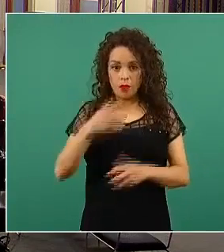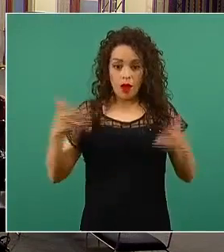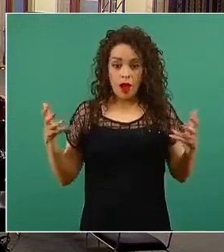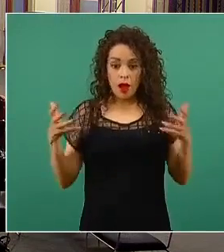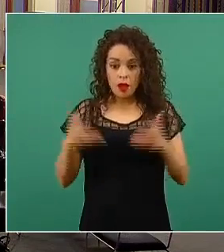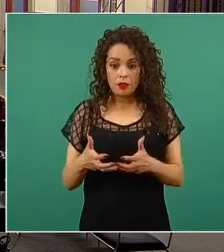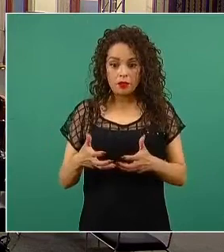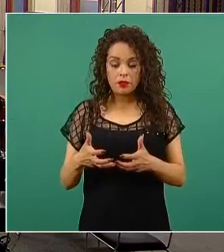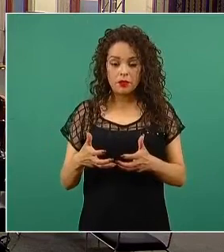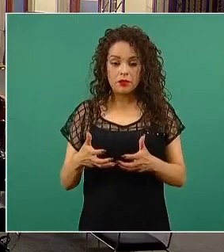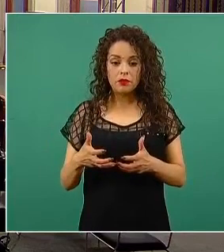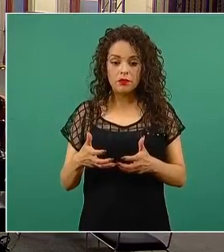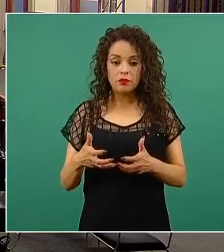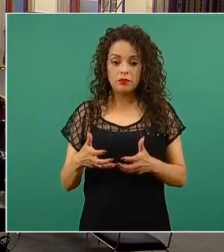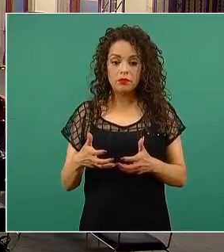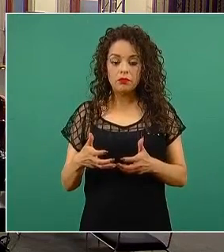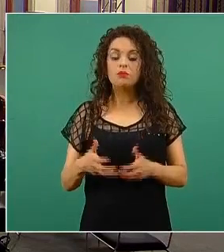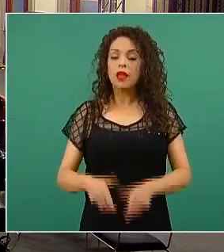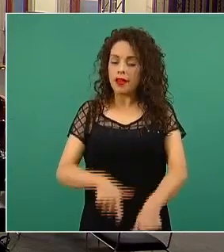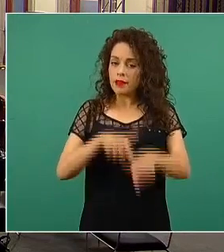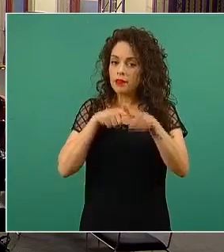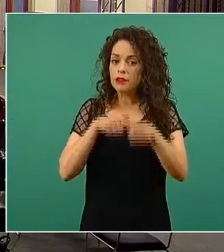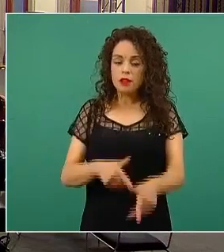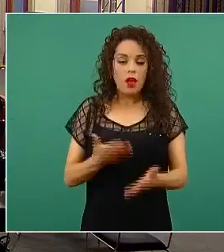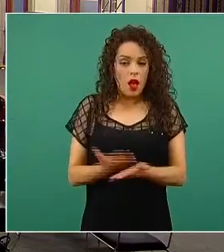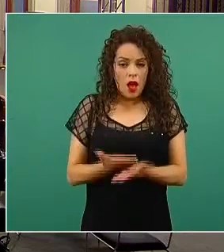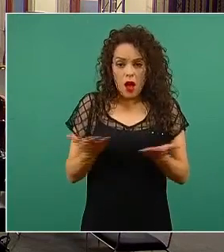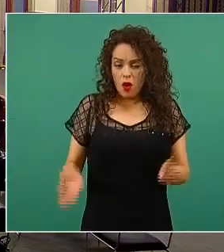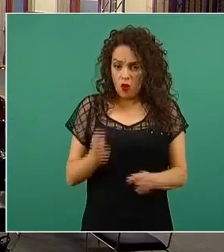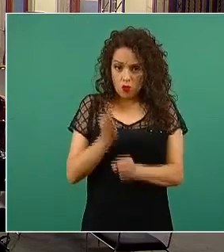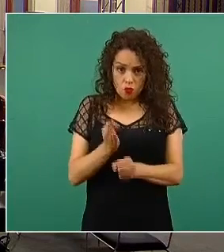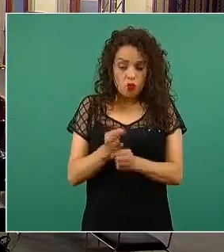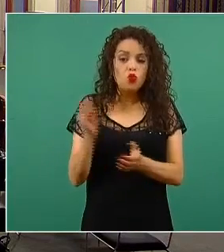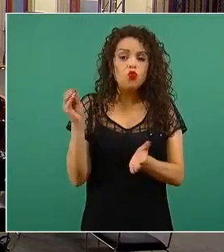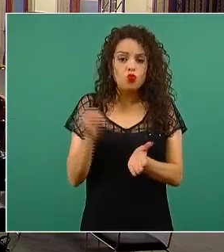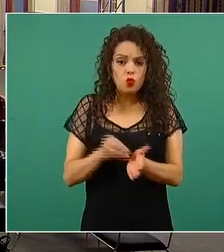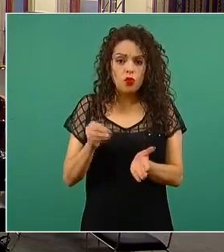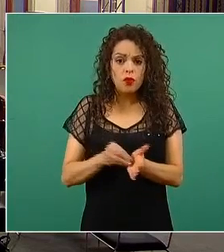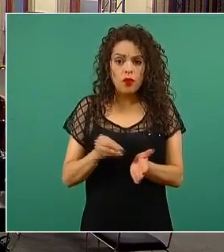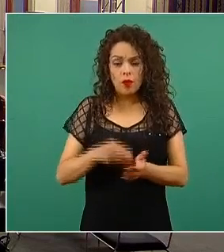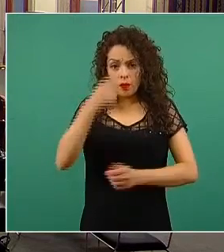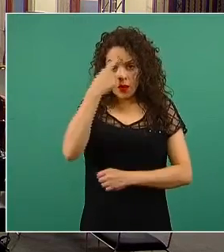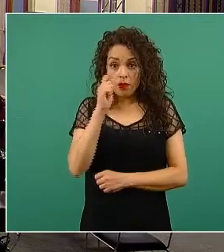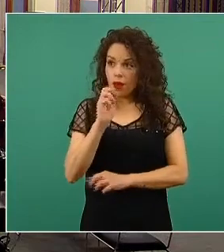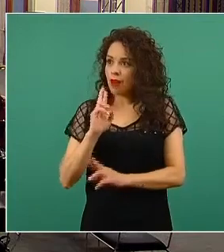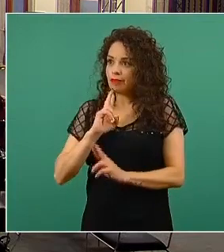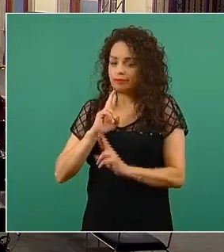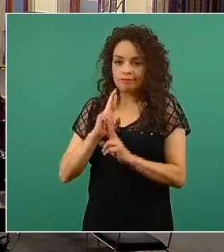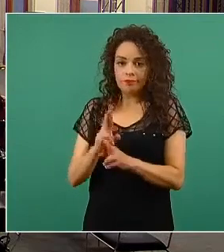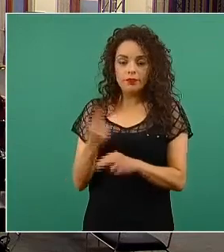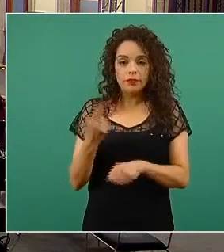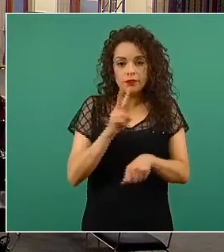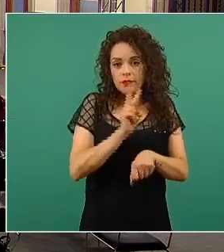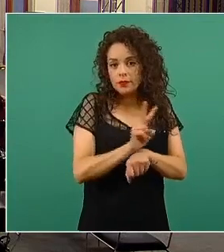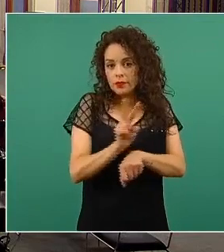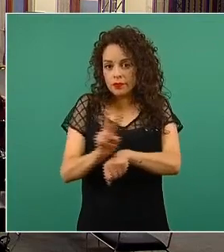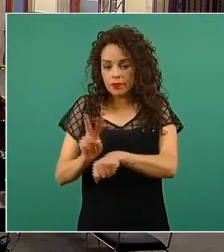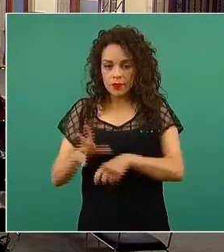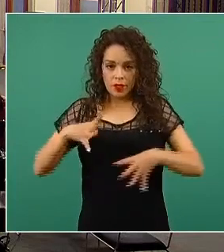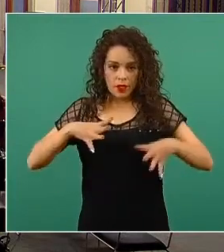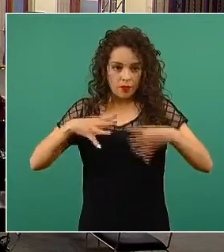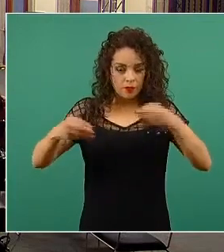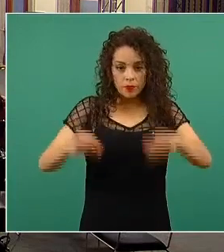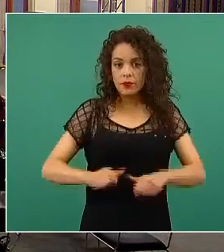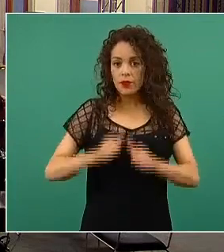que estuvieron operando y continúan operando hasta este momento para efectos de la respuesta: vigilancia epidemiológica,